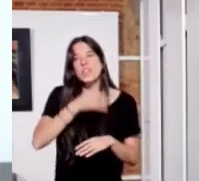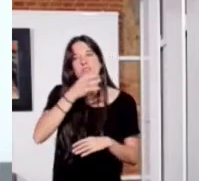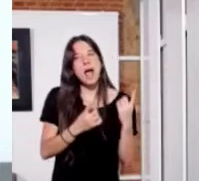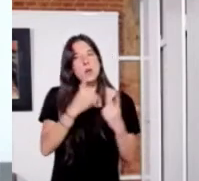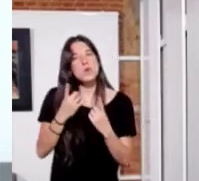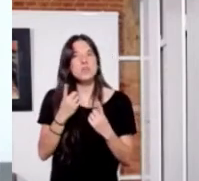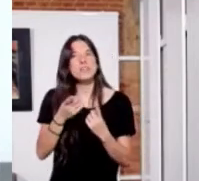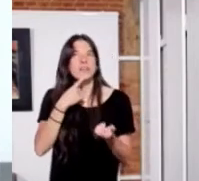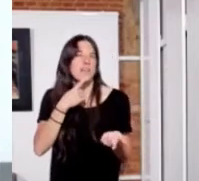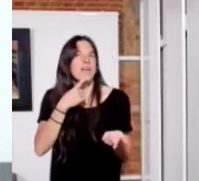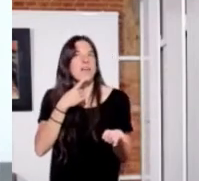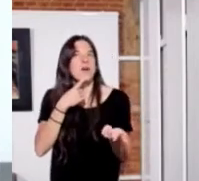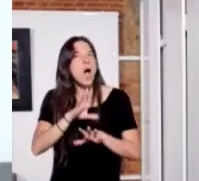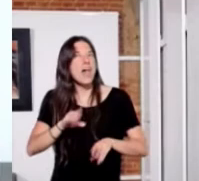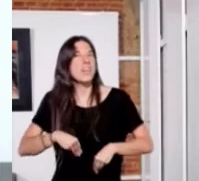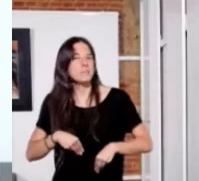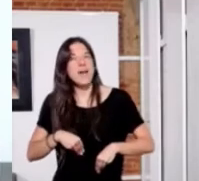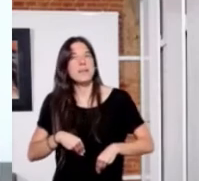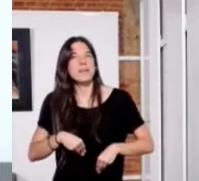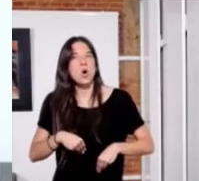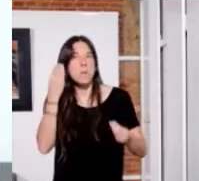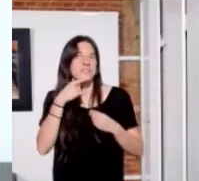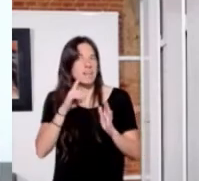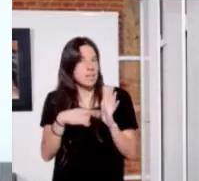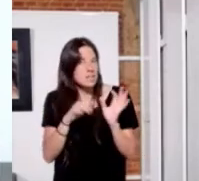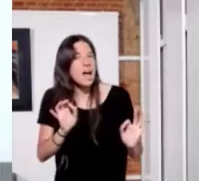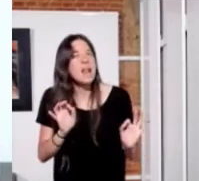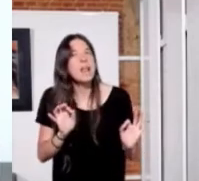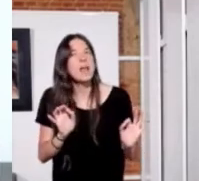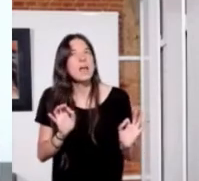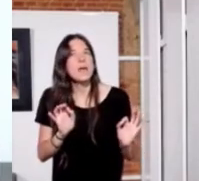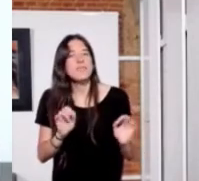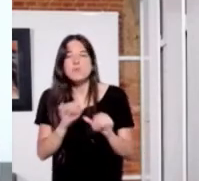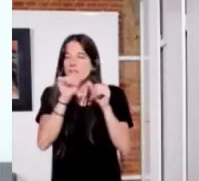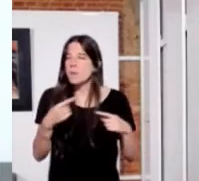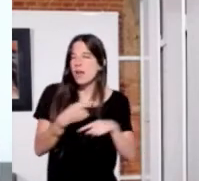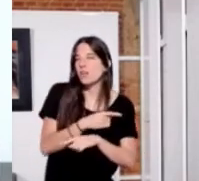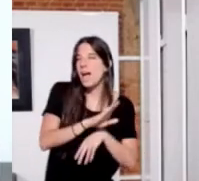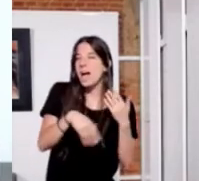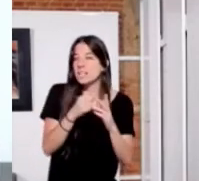discursos que legitiman paradójicamente, incluso desde el compromiso y la buena